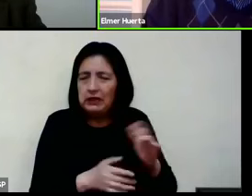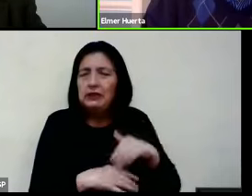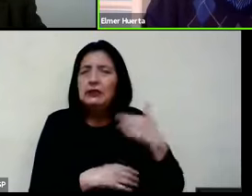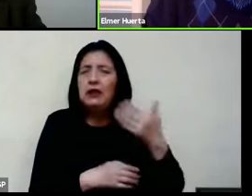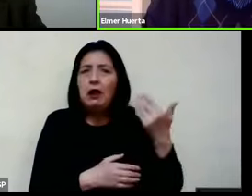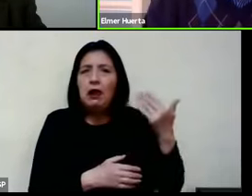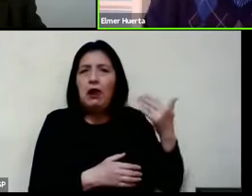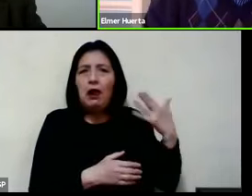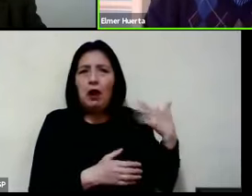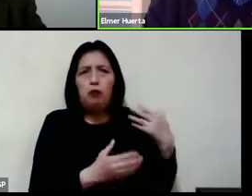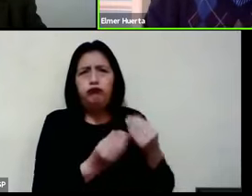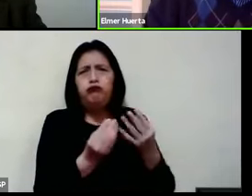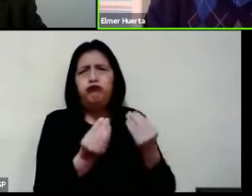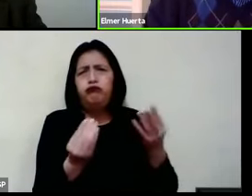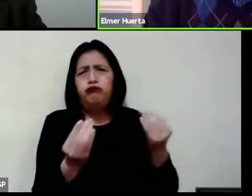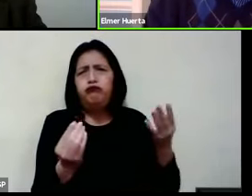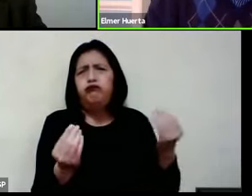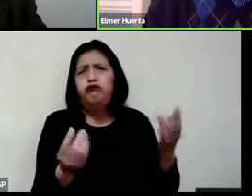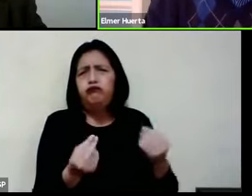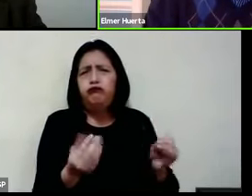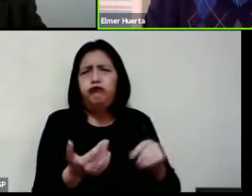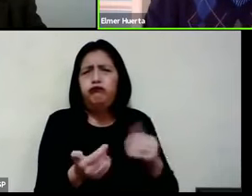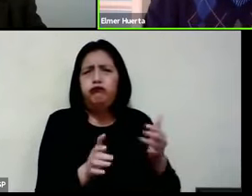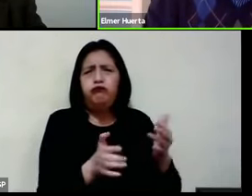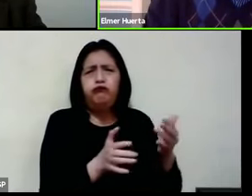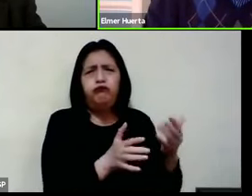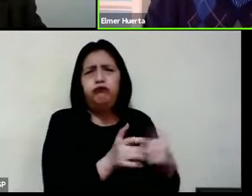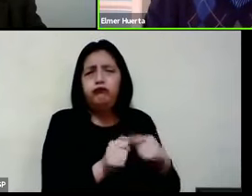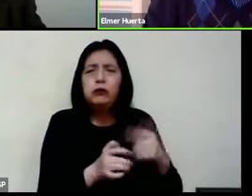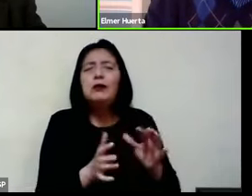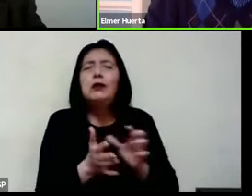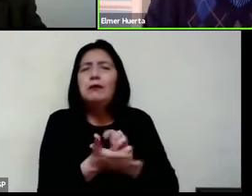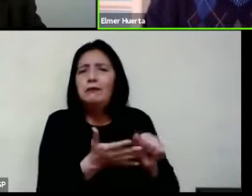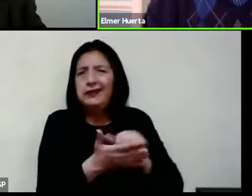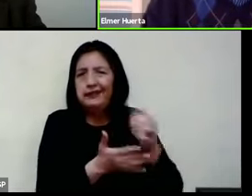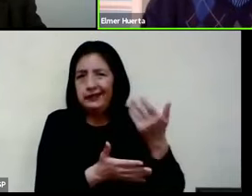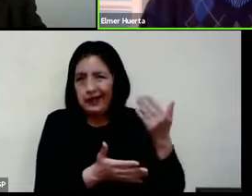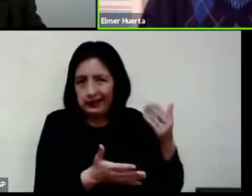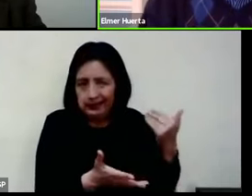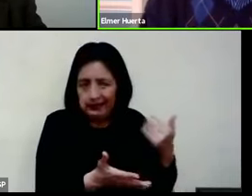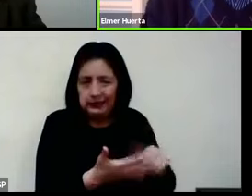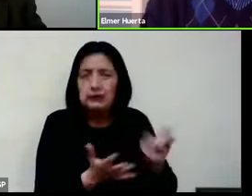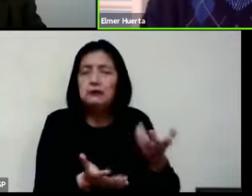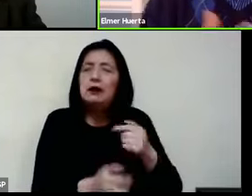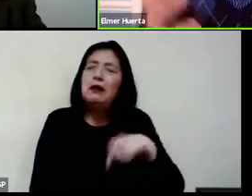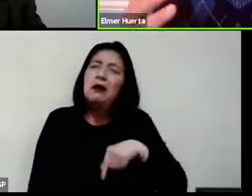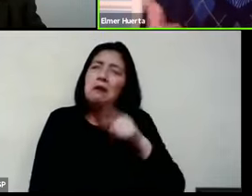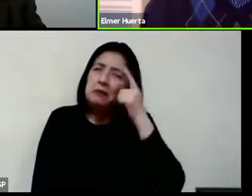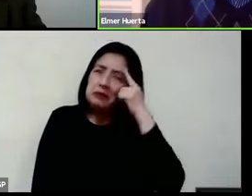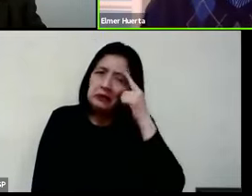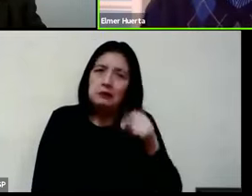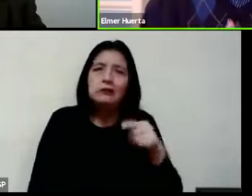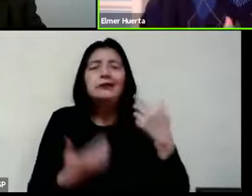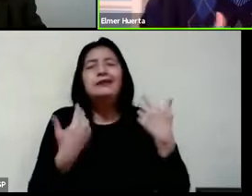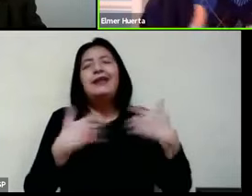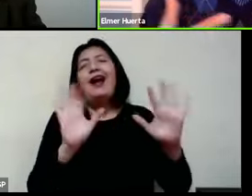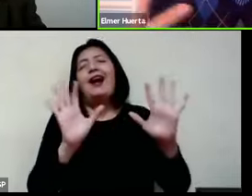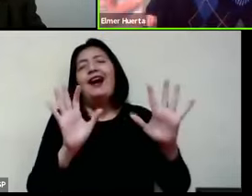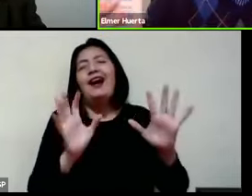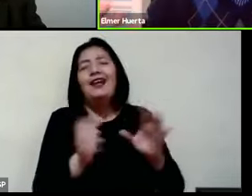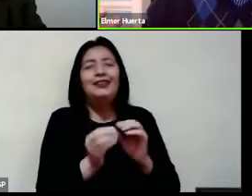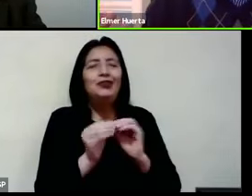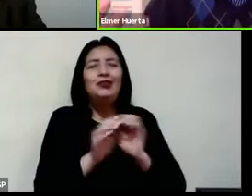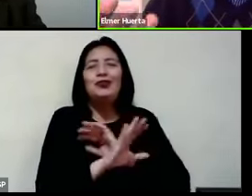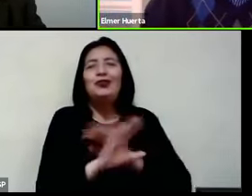haber tenido tanta devastación por la enfermedad en los meses anteriores. Ellos pensaron que salieron del problema,